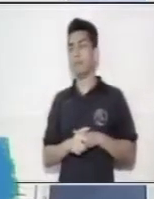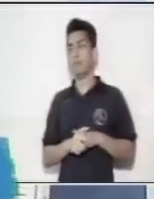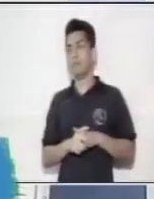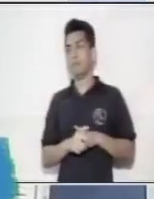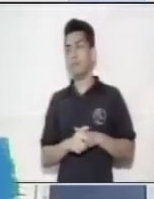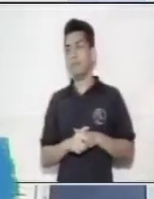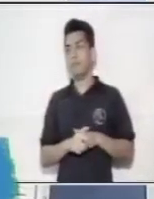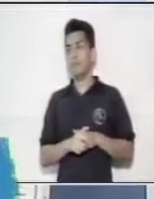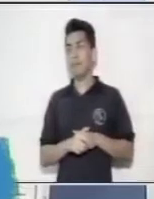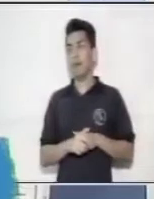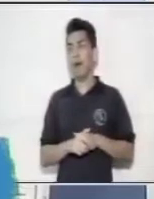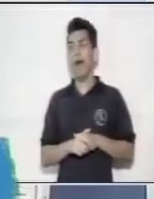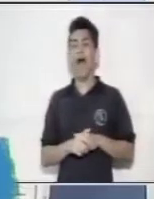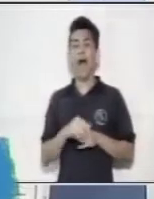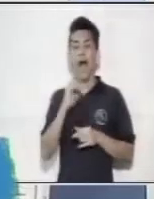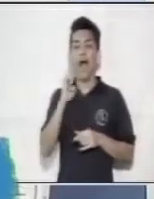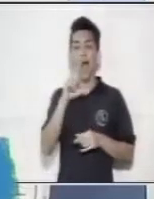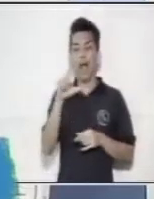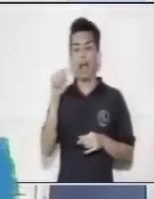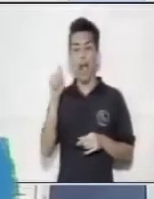Y también tenemos ella.